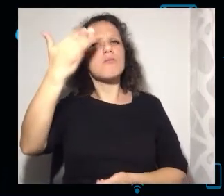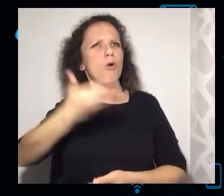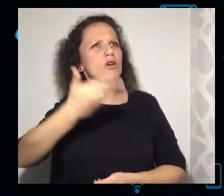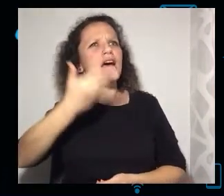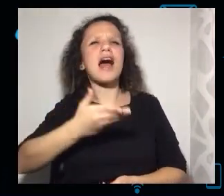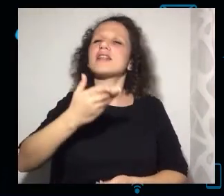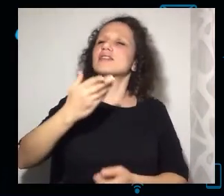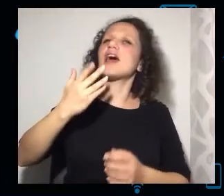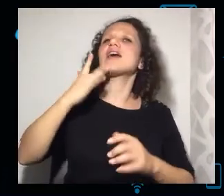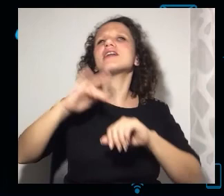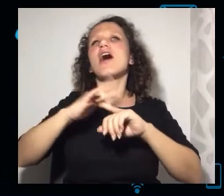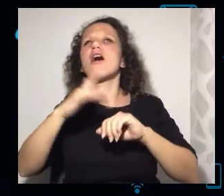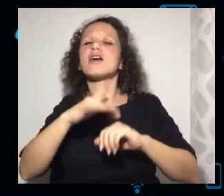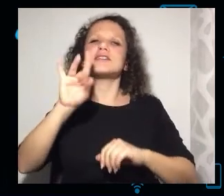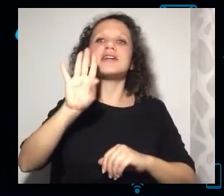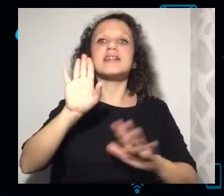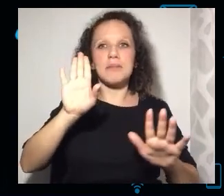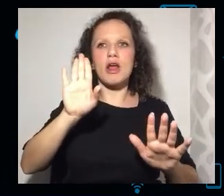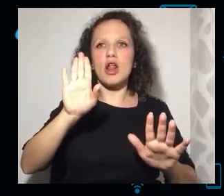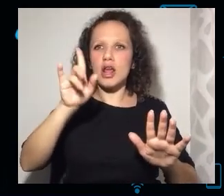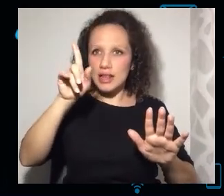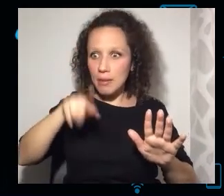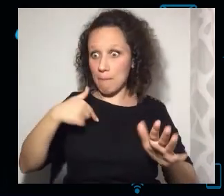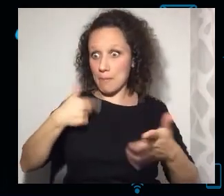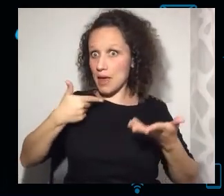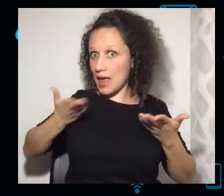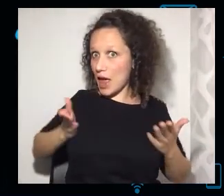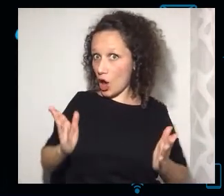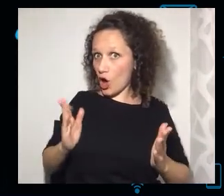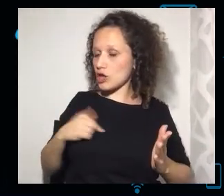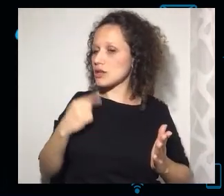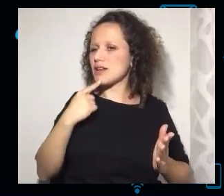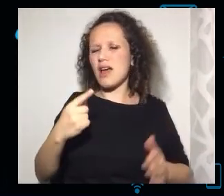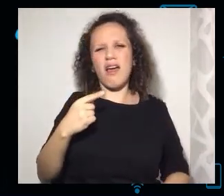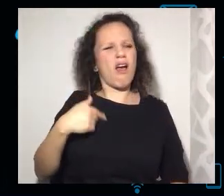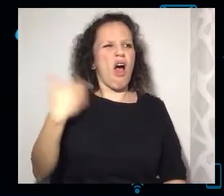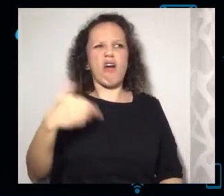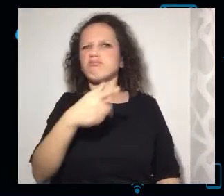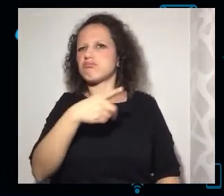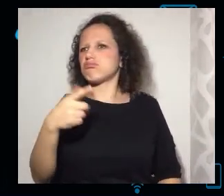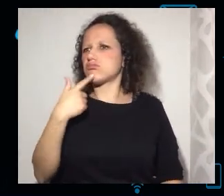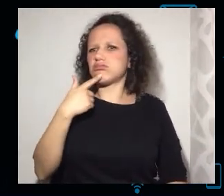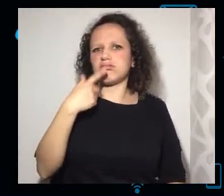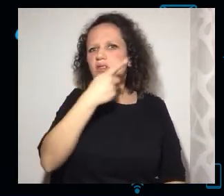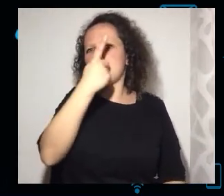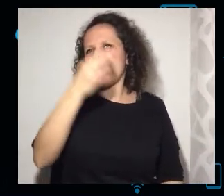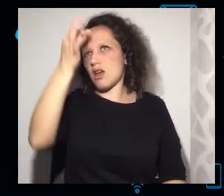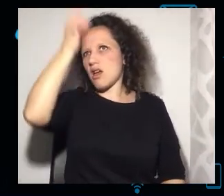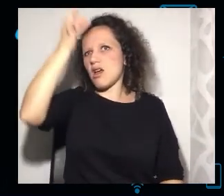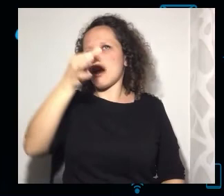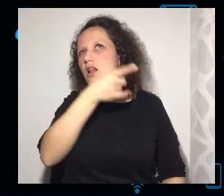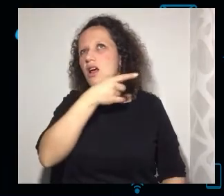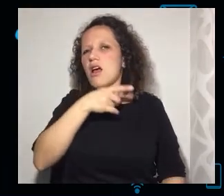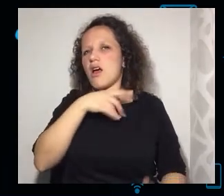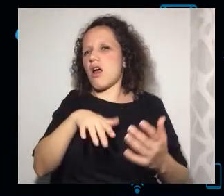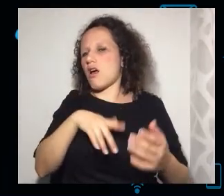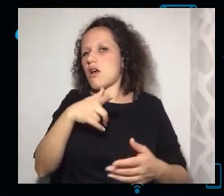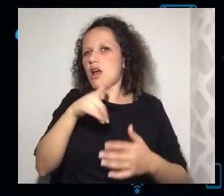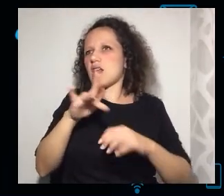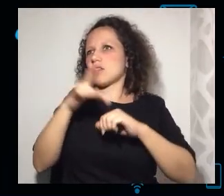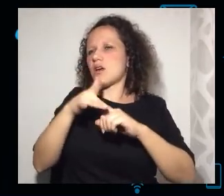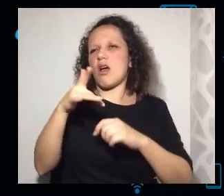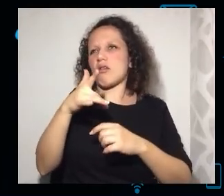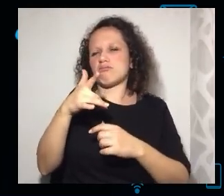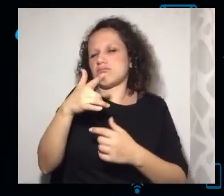pero yo hacia fuera hacia mis hijos o todo el rato mi mensaje es negativo y es no creo que esa actitud abierta se tiene que